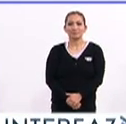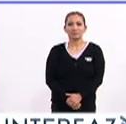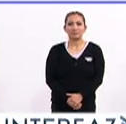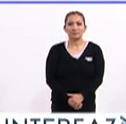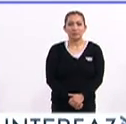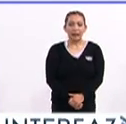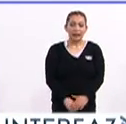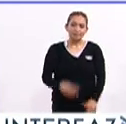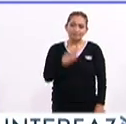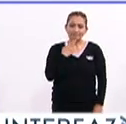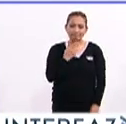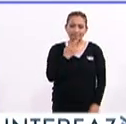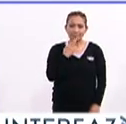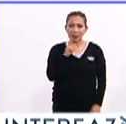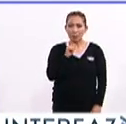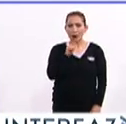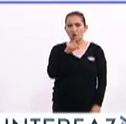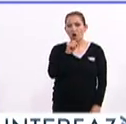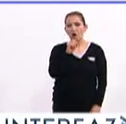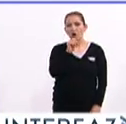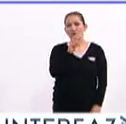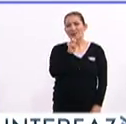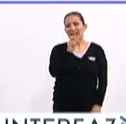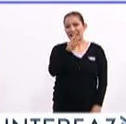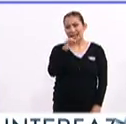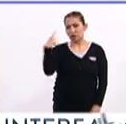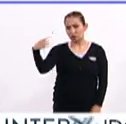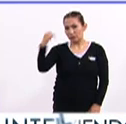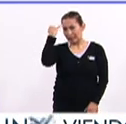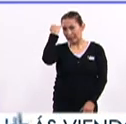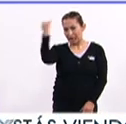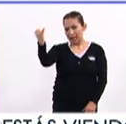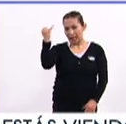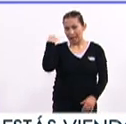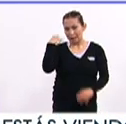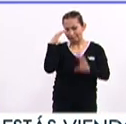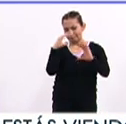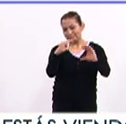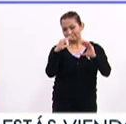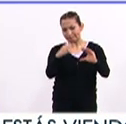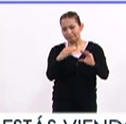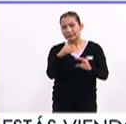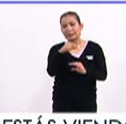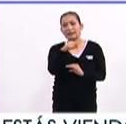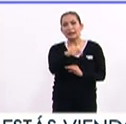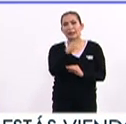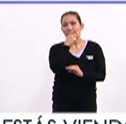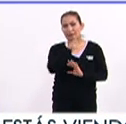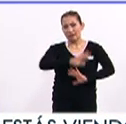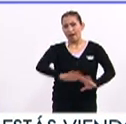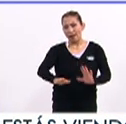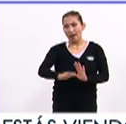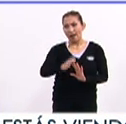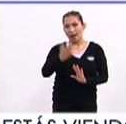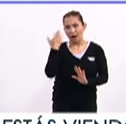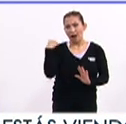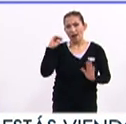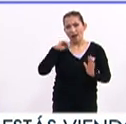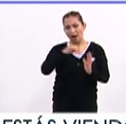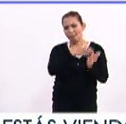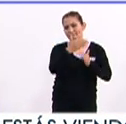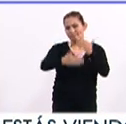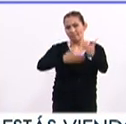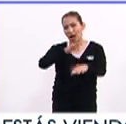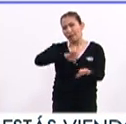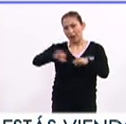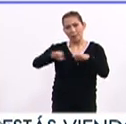La aplicación de lo que Paulo Freire maneja en su corriente filosófica me parece que ya está en